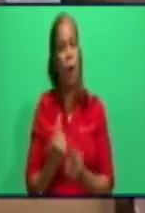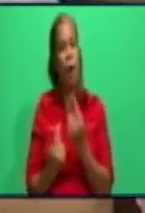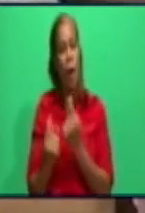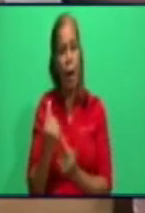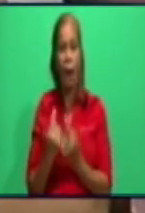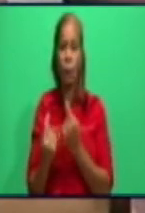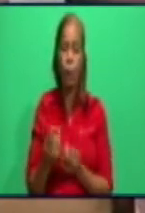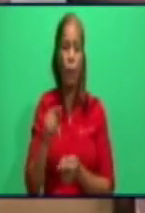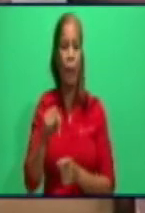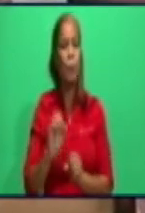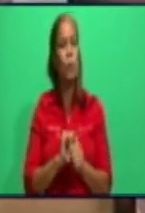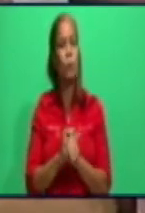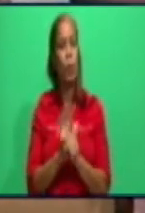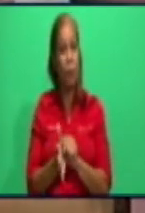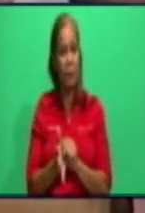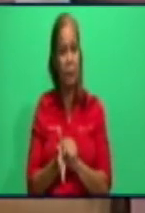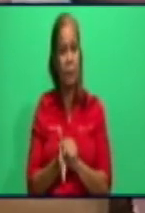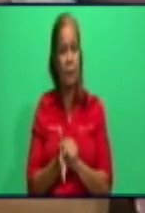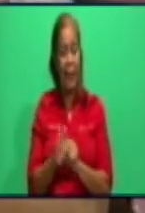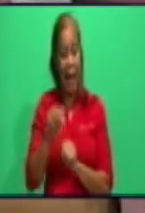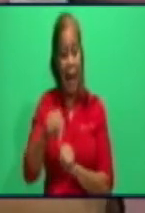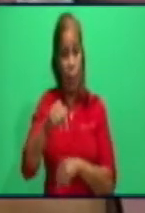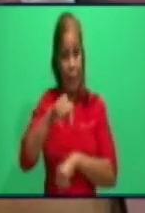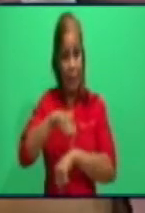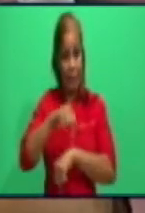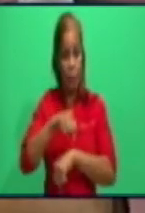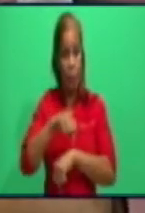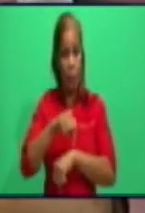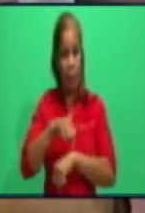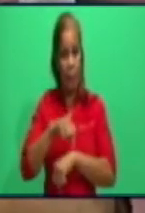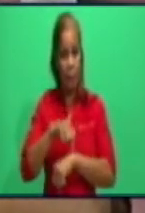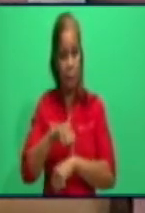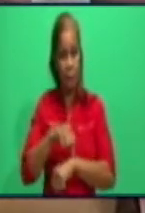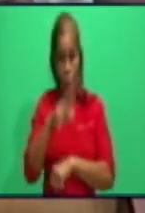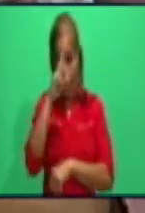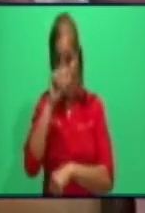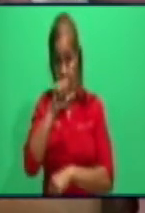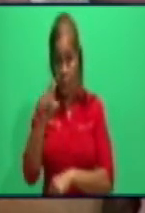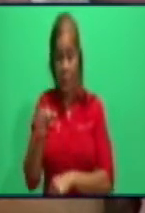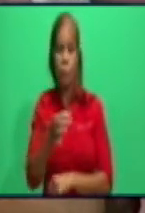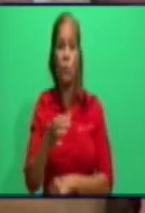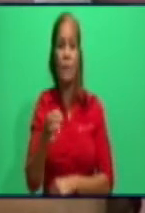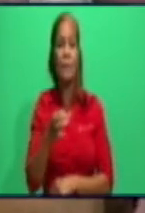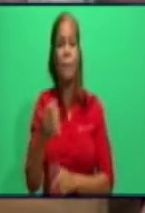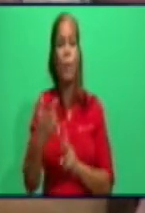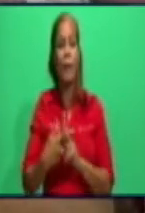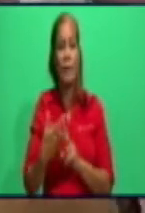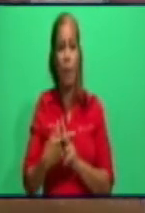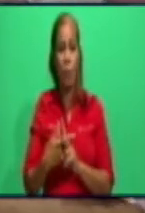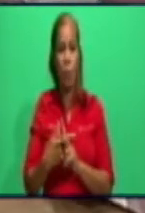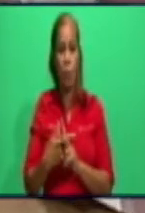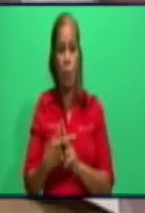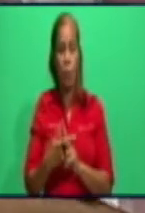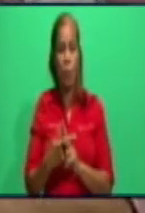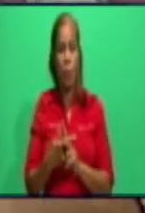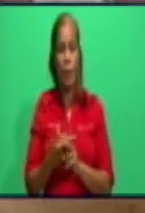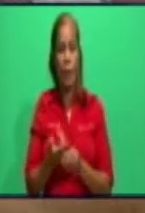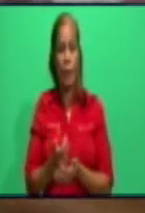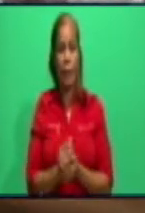de la epidemia, ¿no? En la actualidad, en el hospital, de entrada no hay ninguna. Una vez que se